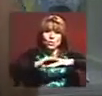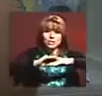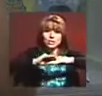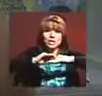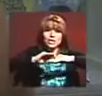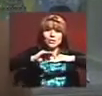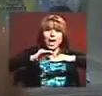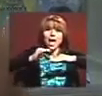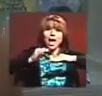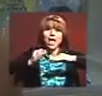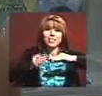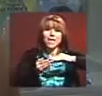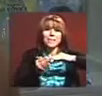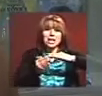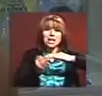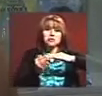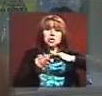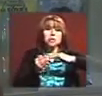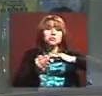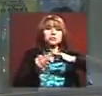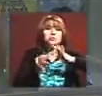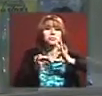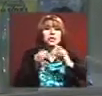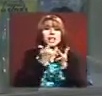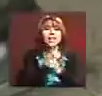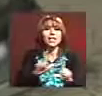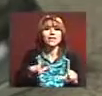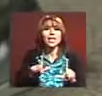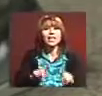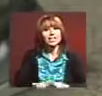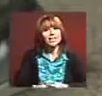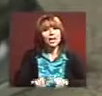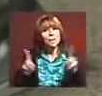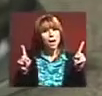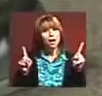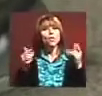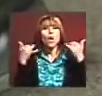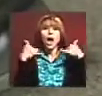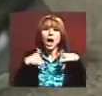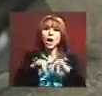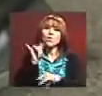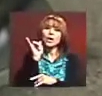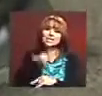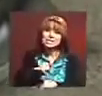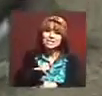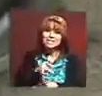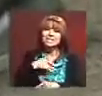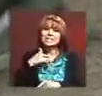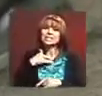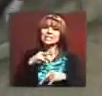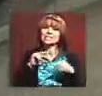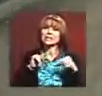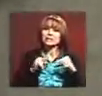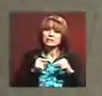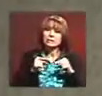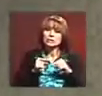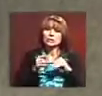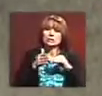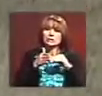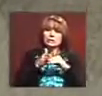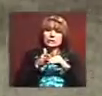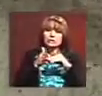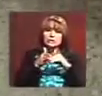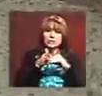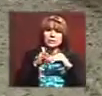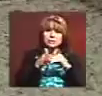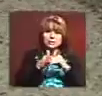sea suficientemente alta para que no esté rozando los pies. Sin embargo, si aún así persiste el roce y la fricción y por ende hay algún